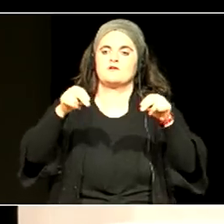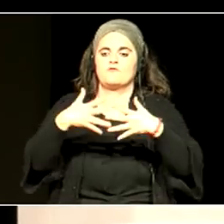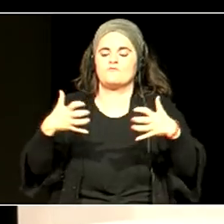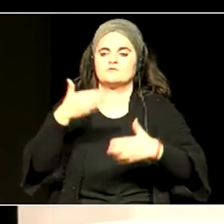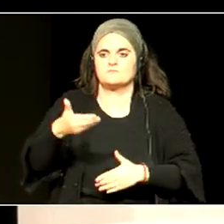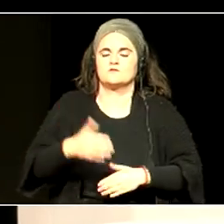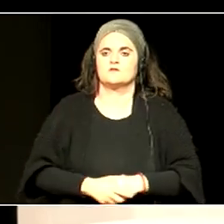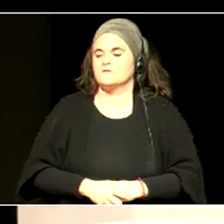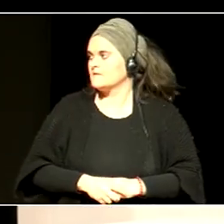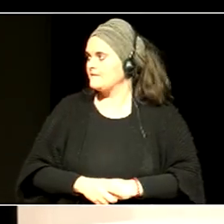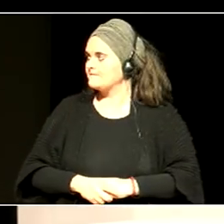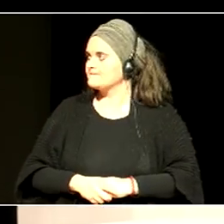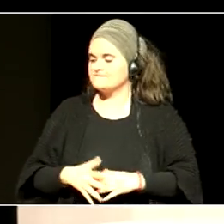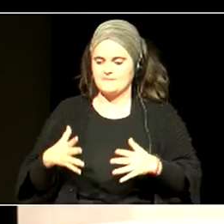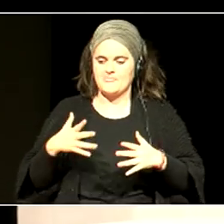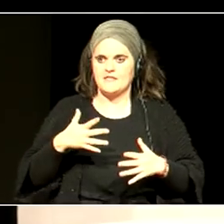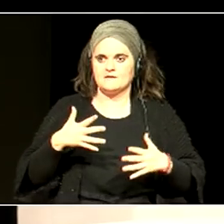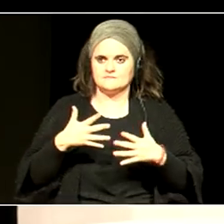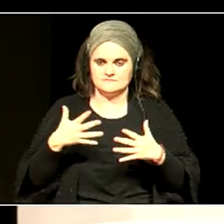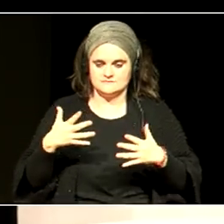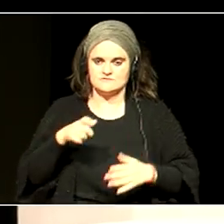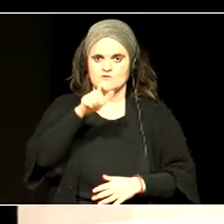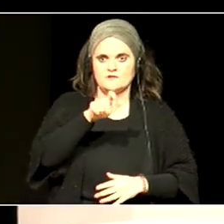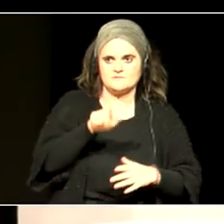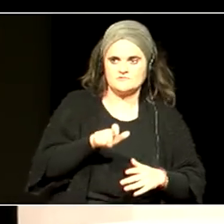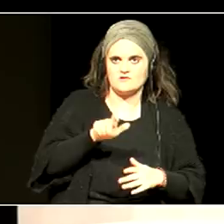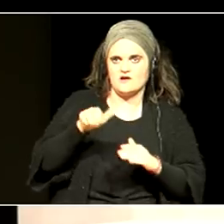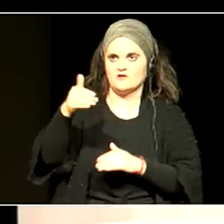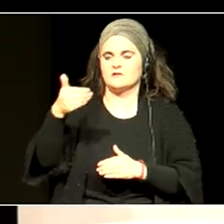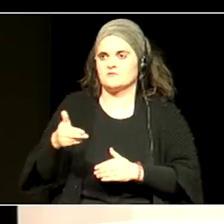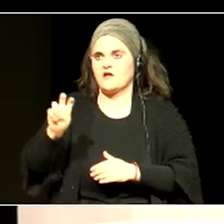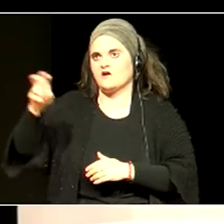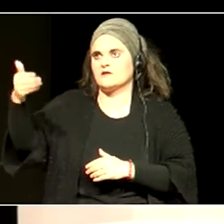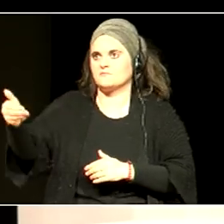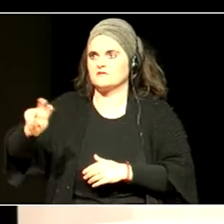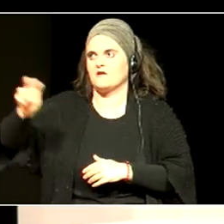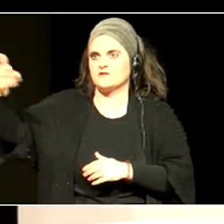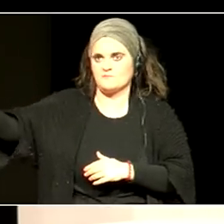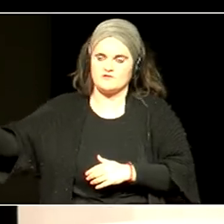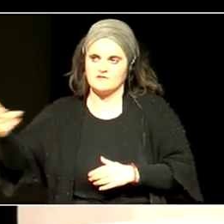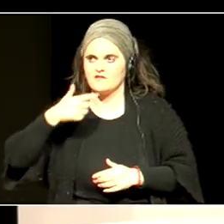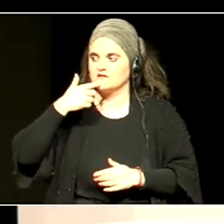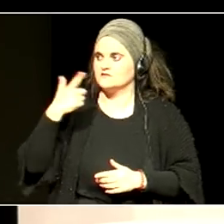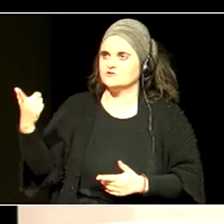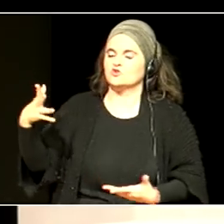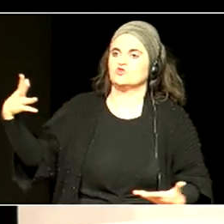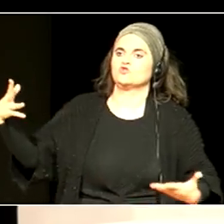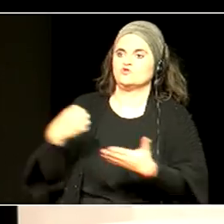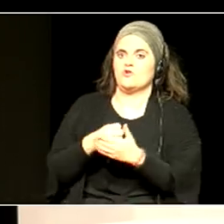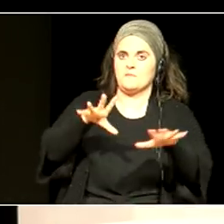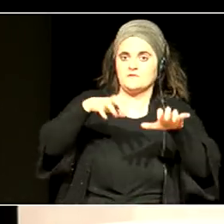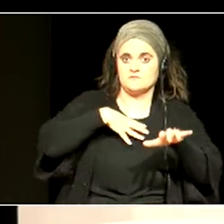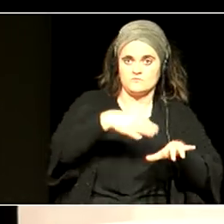frase de yo de importante que le ha citado a otra importante Bueno ya está que estáis las dos también para variar estáis todo lo que se puede